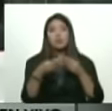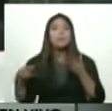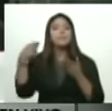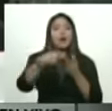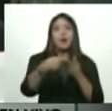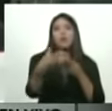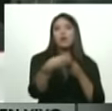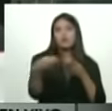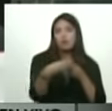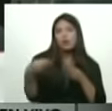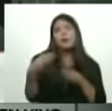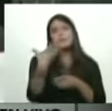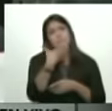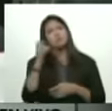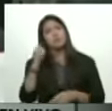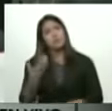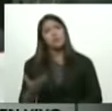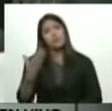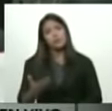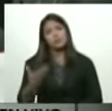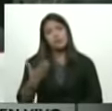que también está bastante importante